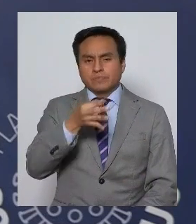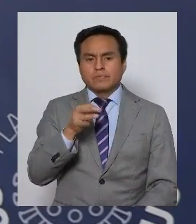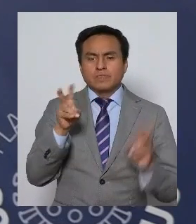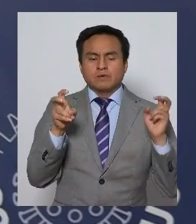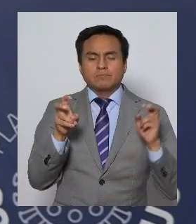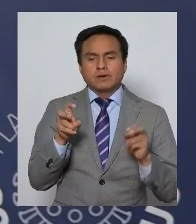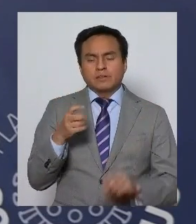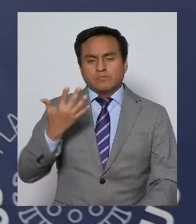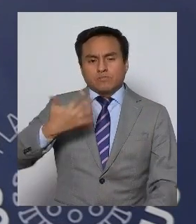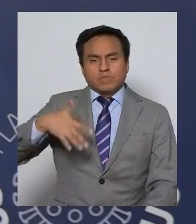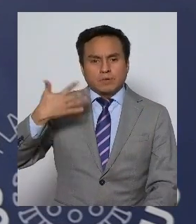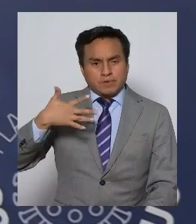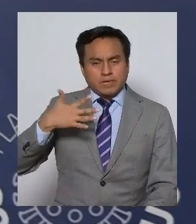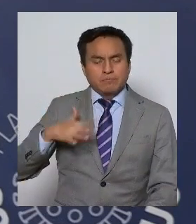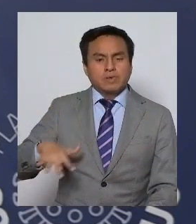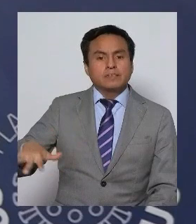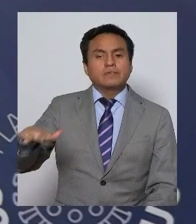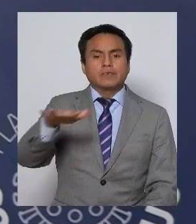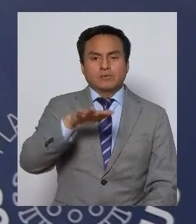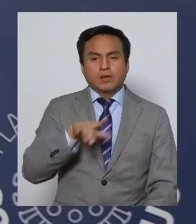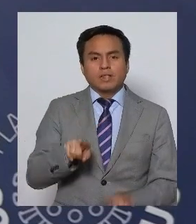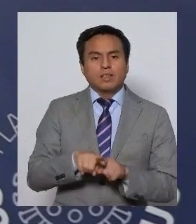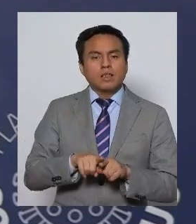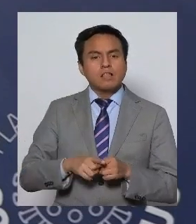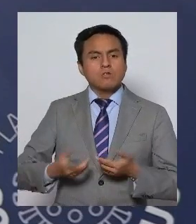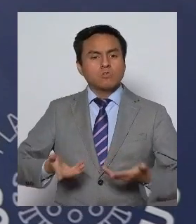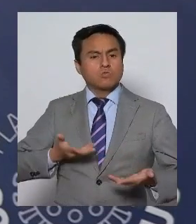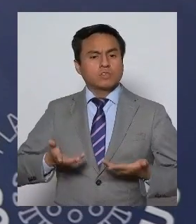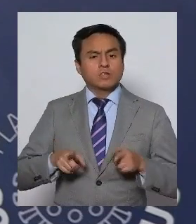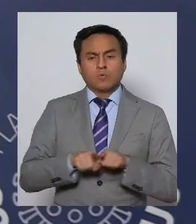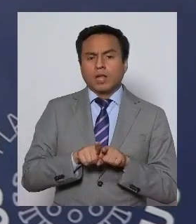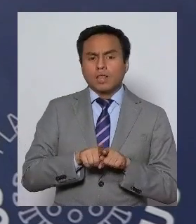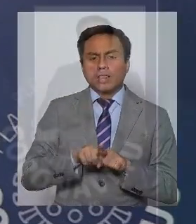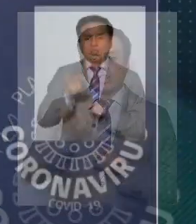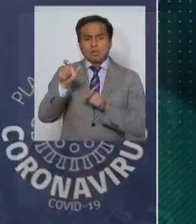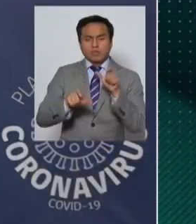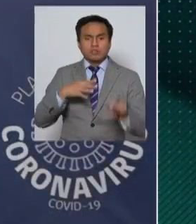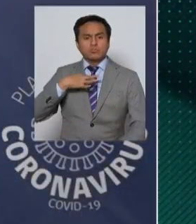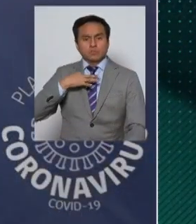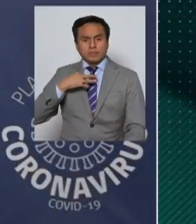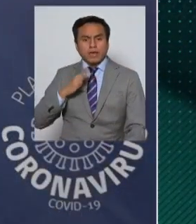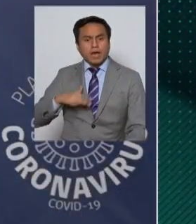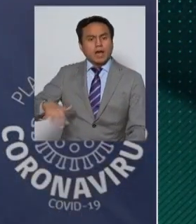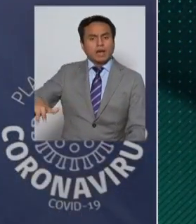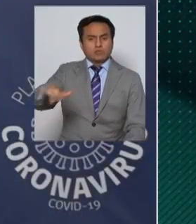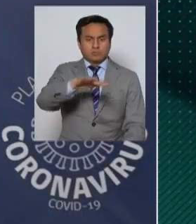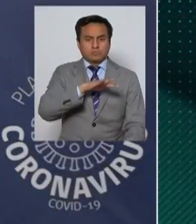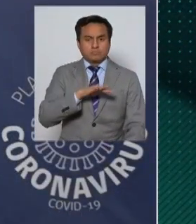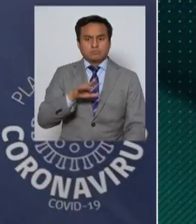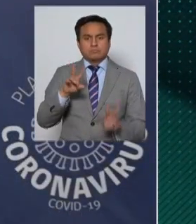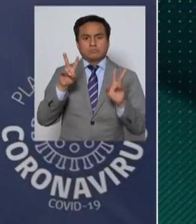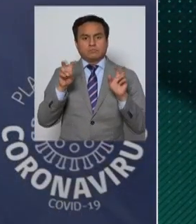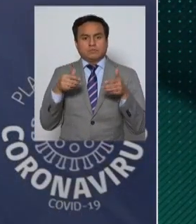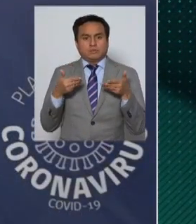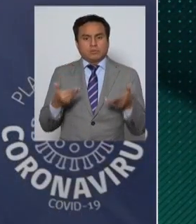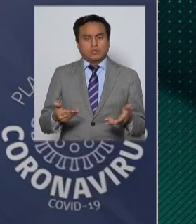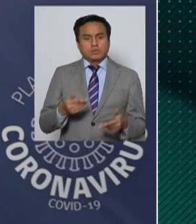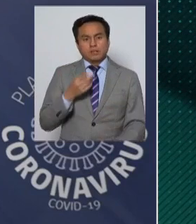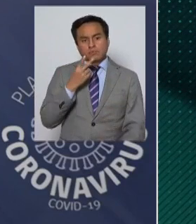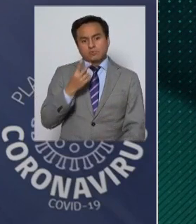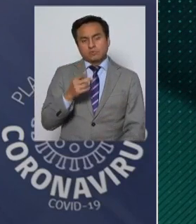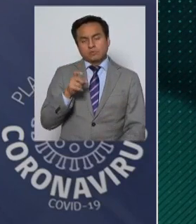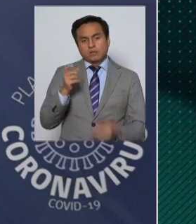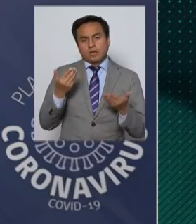reside fundamentalmente en una conducta a seguir por los ciudadanos que en las alturas que estamos,